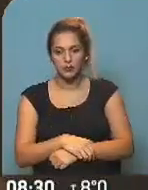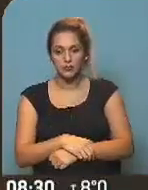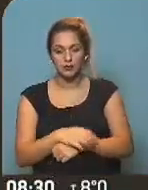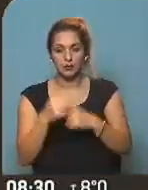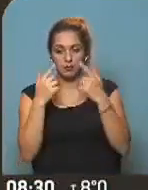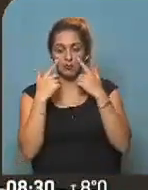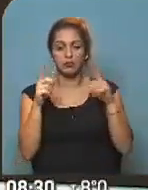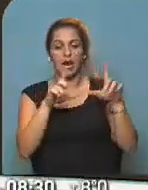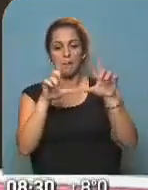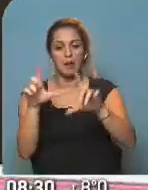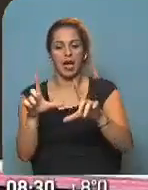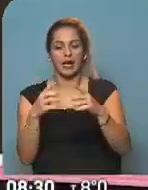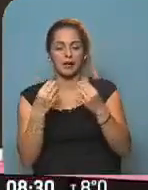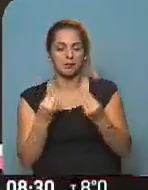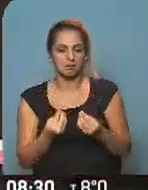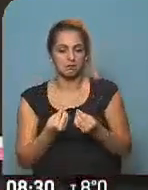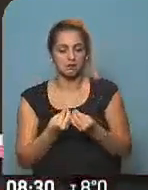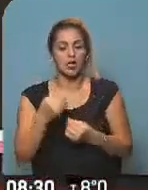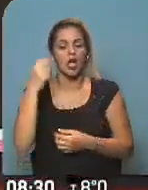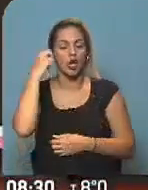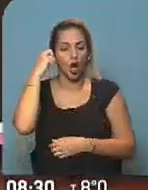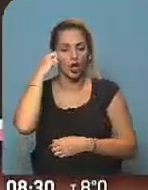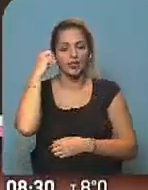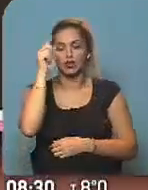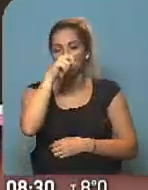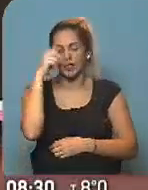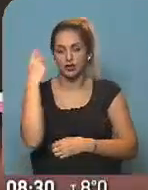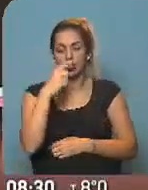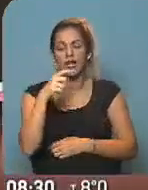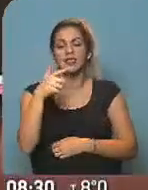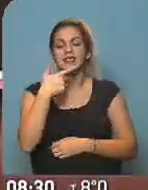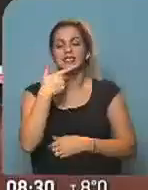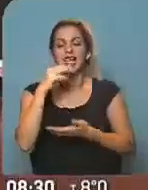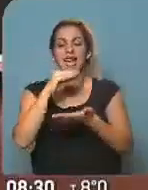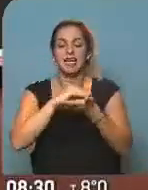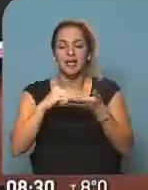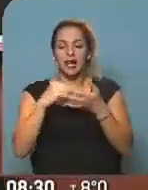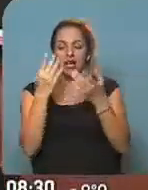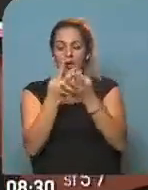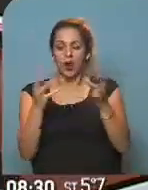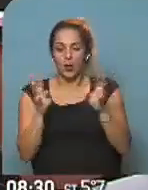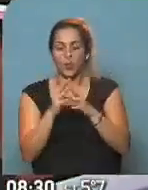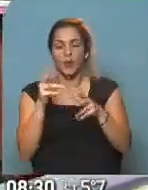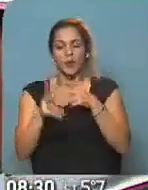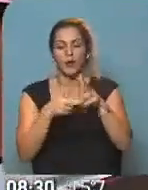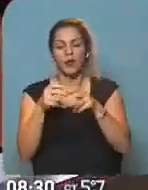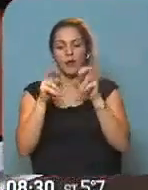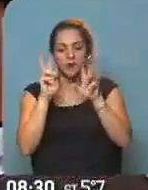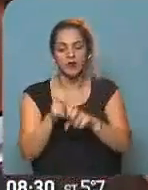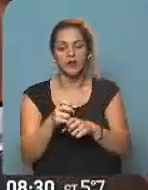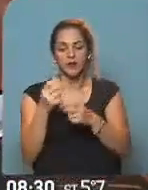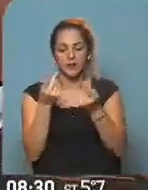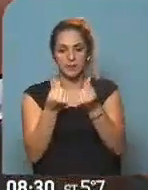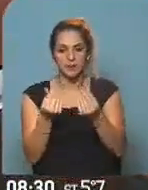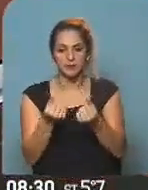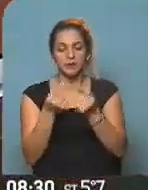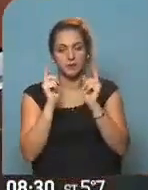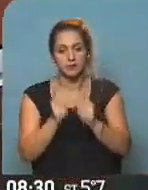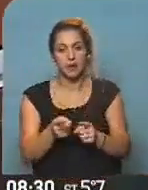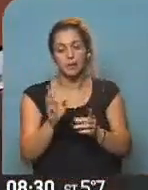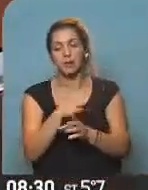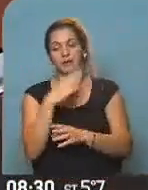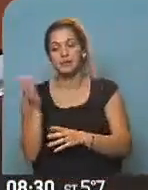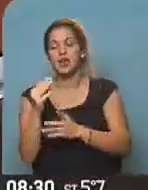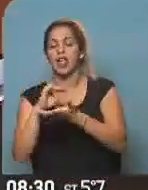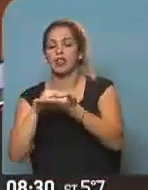La imagen tiene que ver con el Congreso Nacional, con el Senado, por un lado, que acaba de discutir el tema tarifas, y también con la